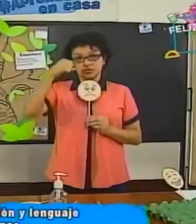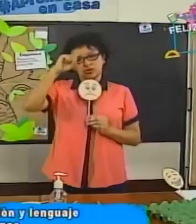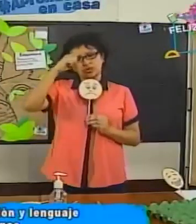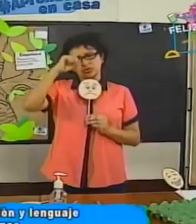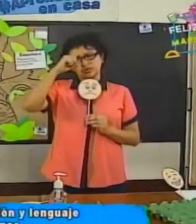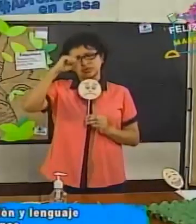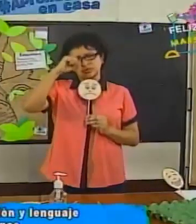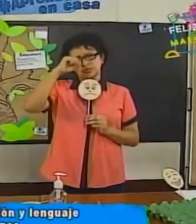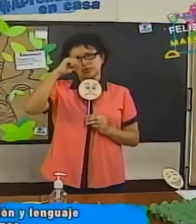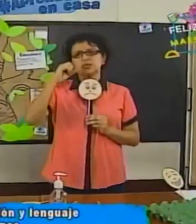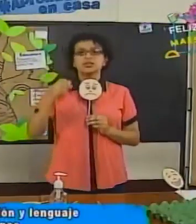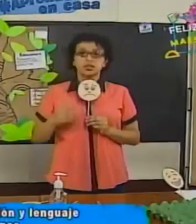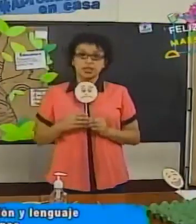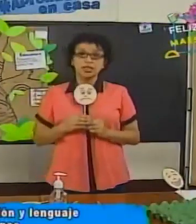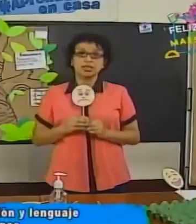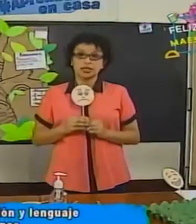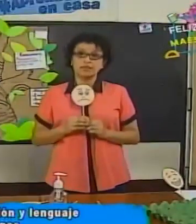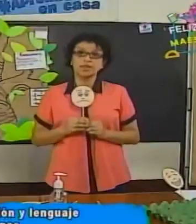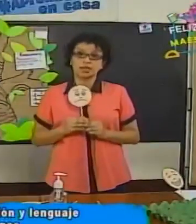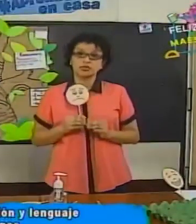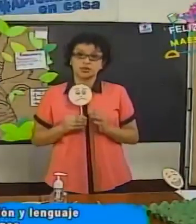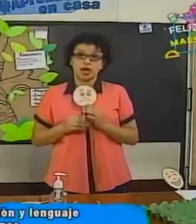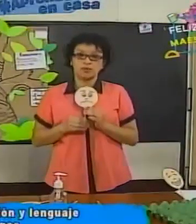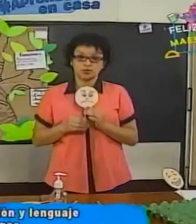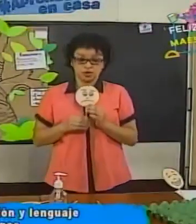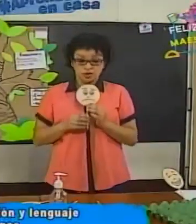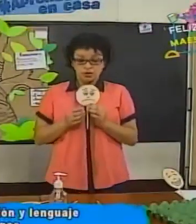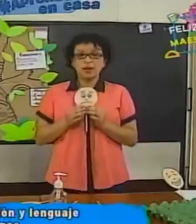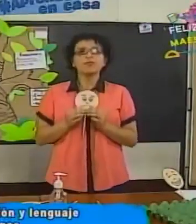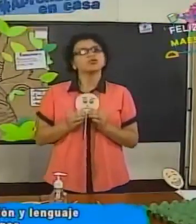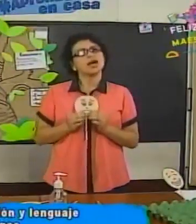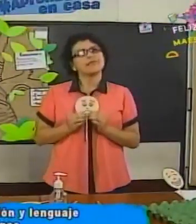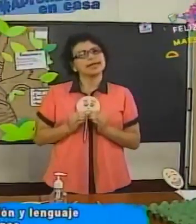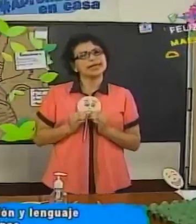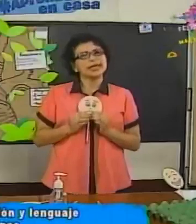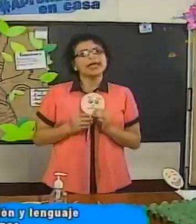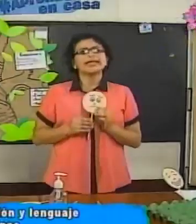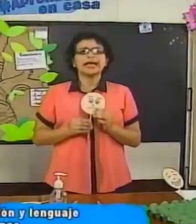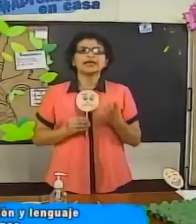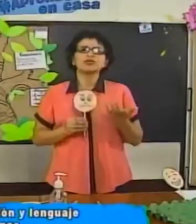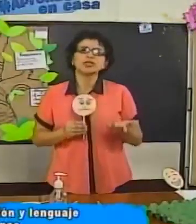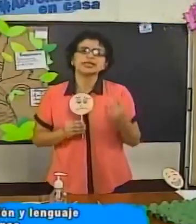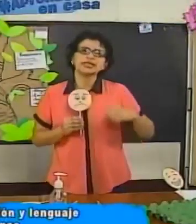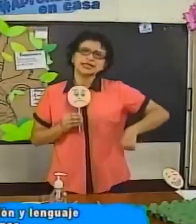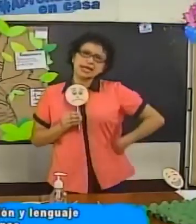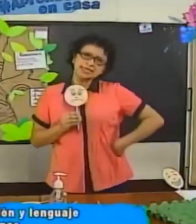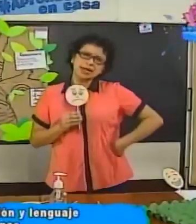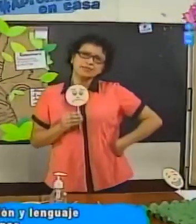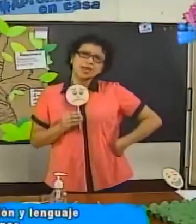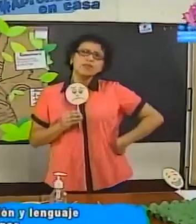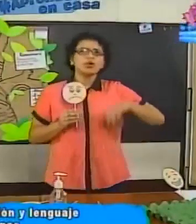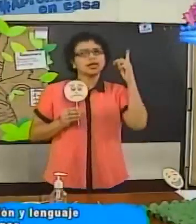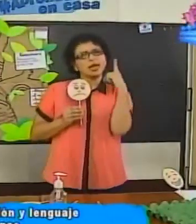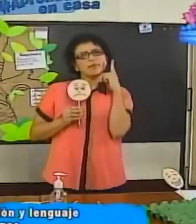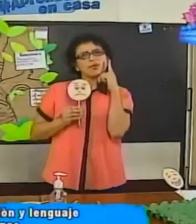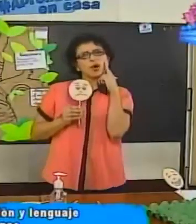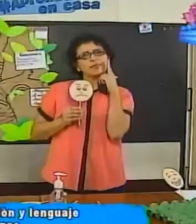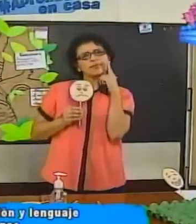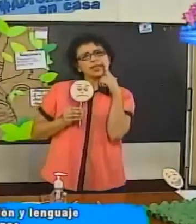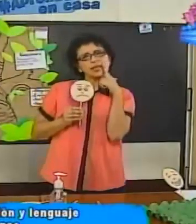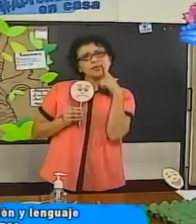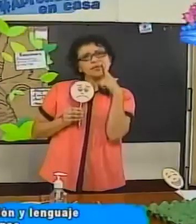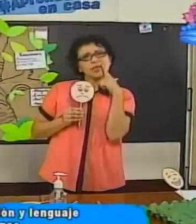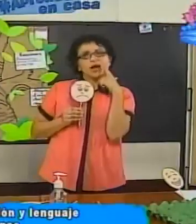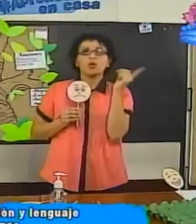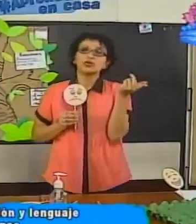tristes, nosotros... Sí. También lloramos. Vamos a ver qué nos da tristeza. Por ejemplo,